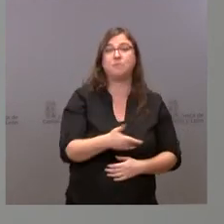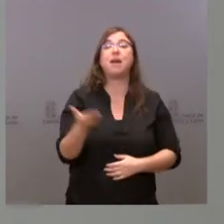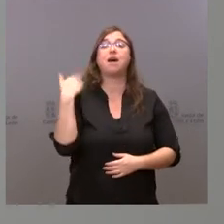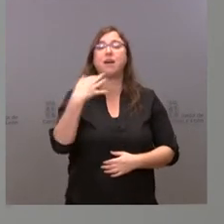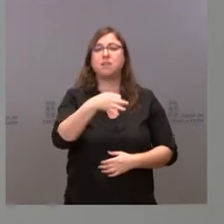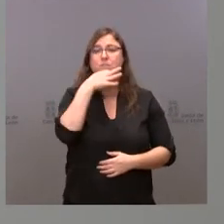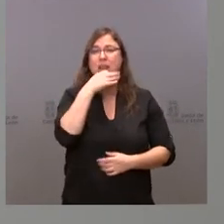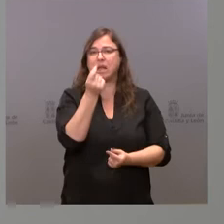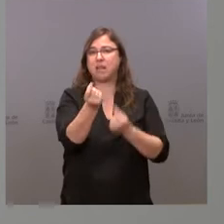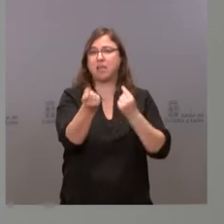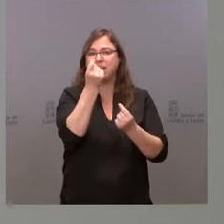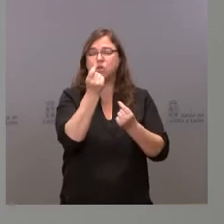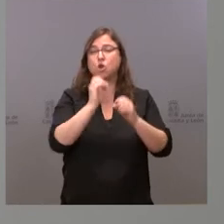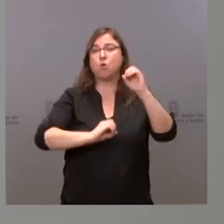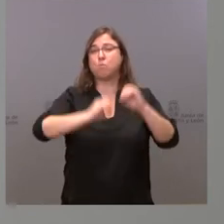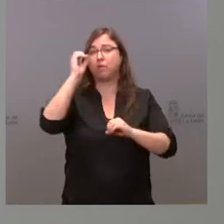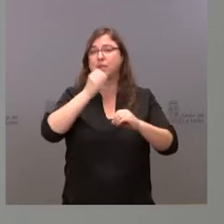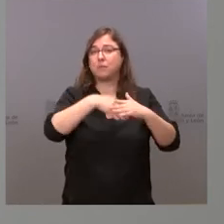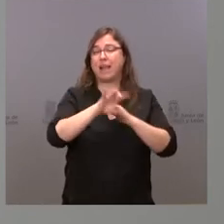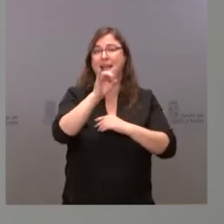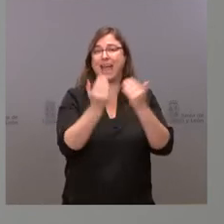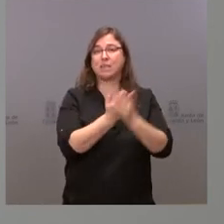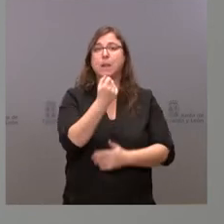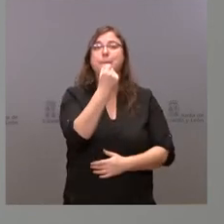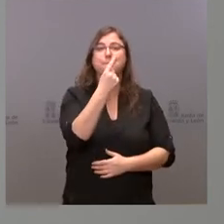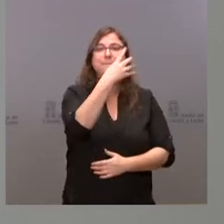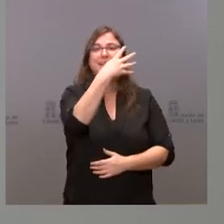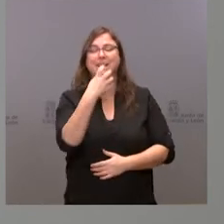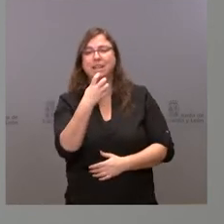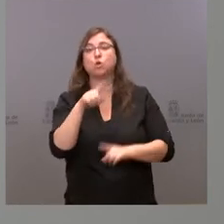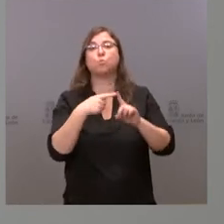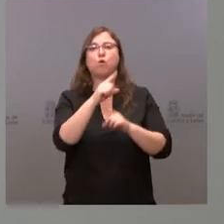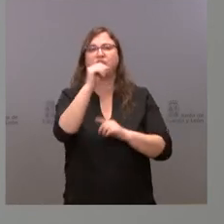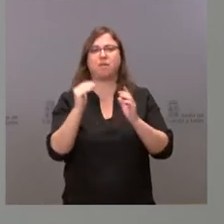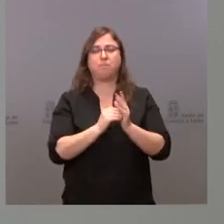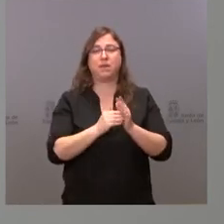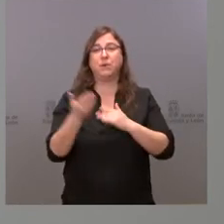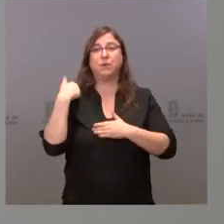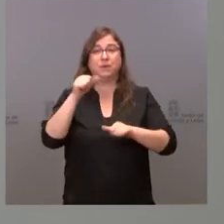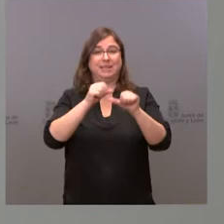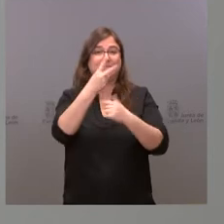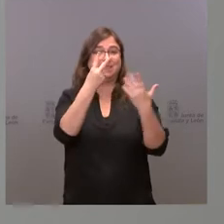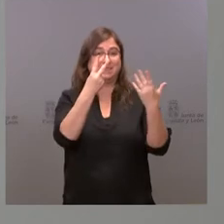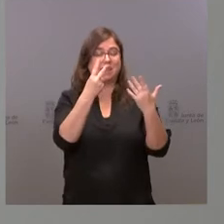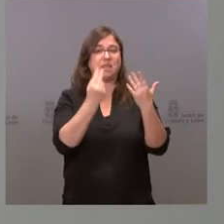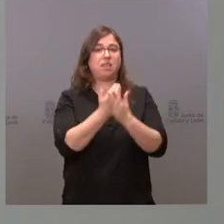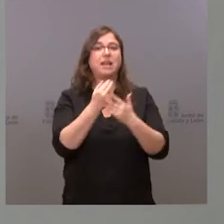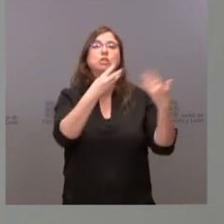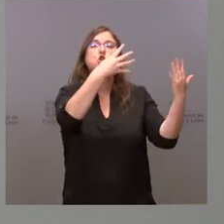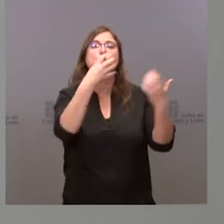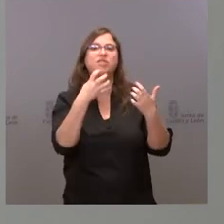tenía una incidencia acumulada a 14 días de 1.508 por 100.000 con una incidencia acumulada a 7 días de 915